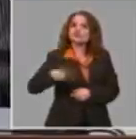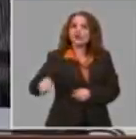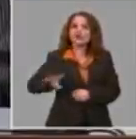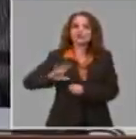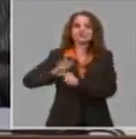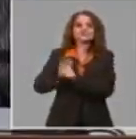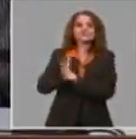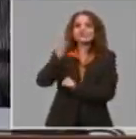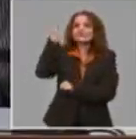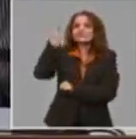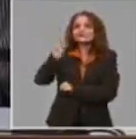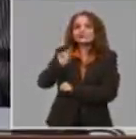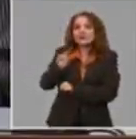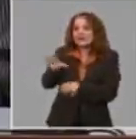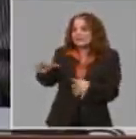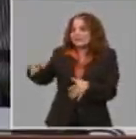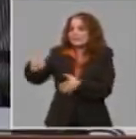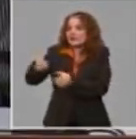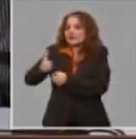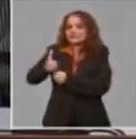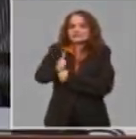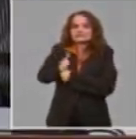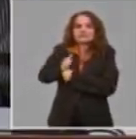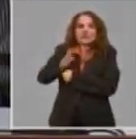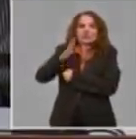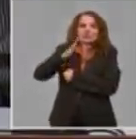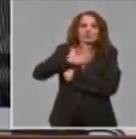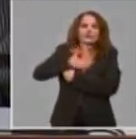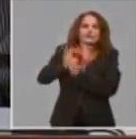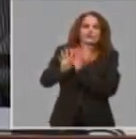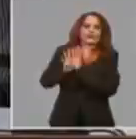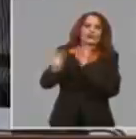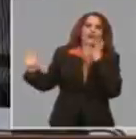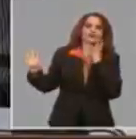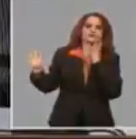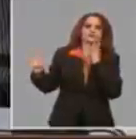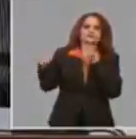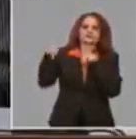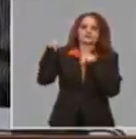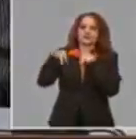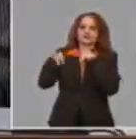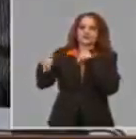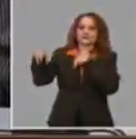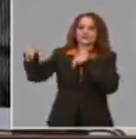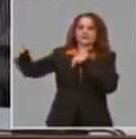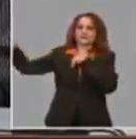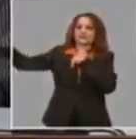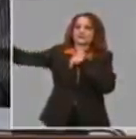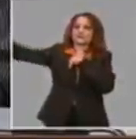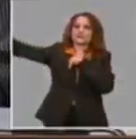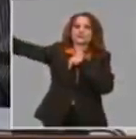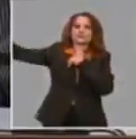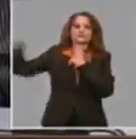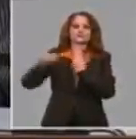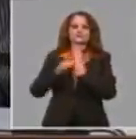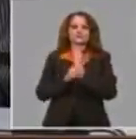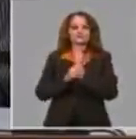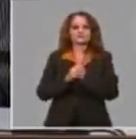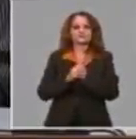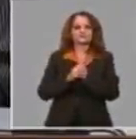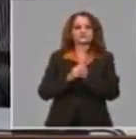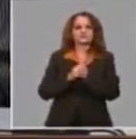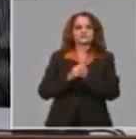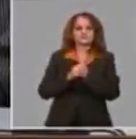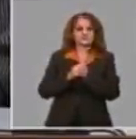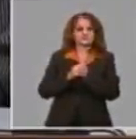porque san mamés pero todos que acaparan varias posiciones en la fila cuanto los que vengo en esa posición